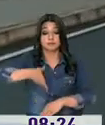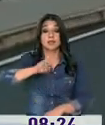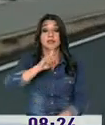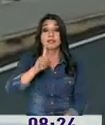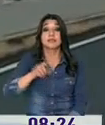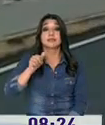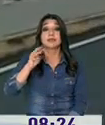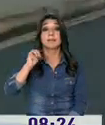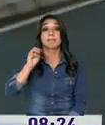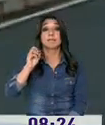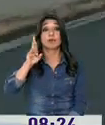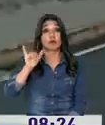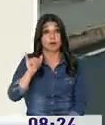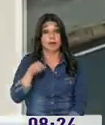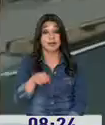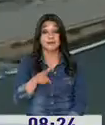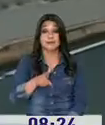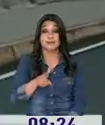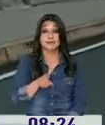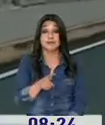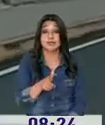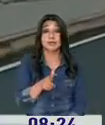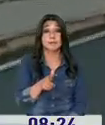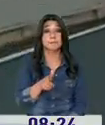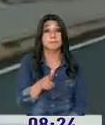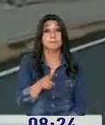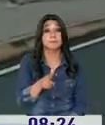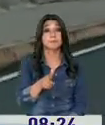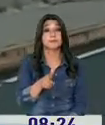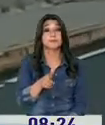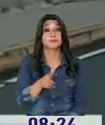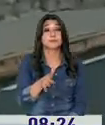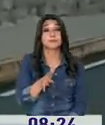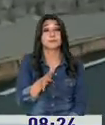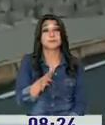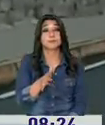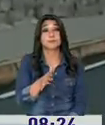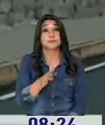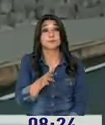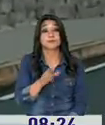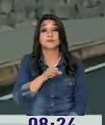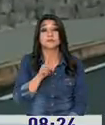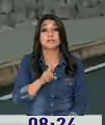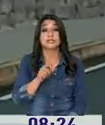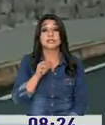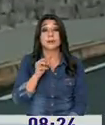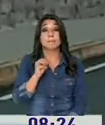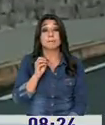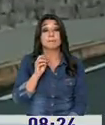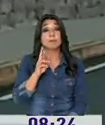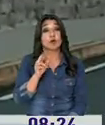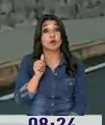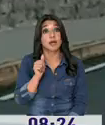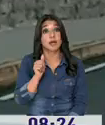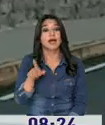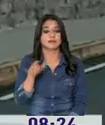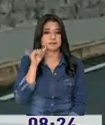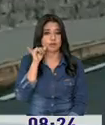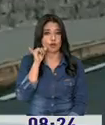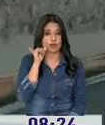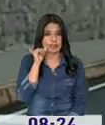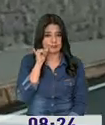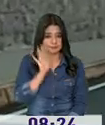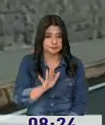vía une, esto corresponde a... Esta Zamora corresponde a Sangolquí, o sea,